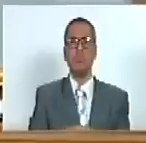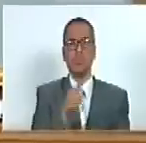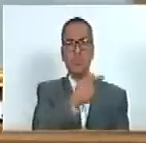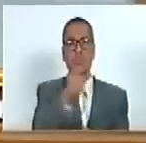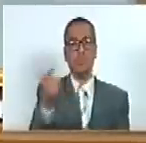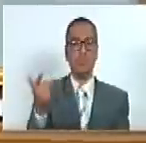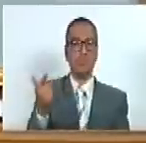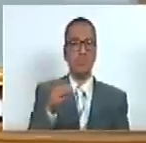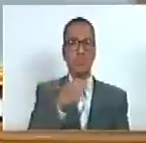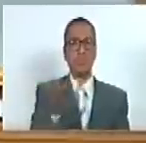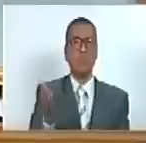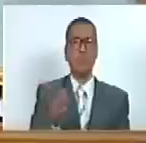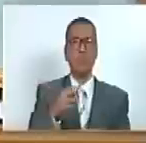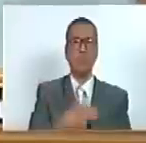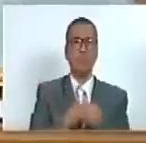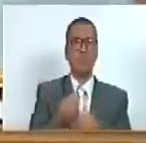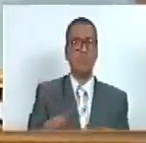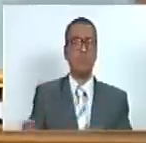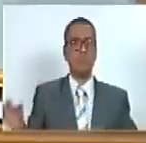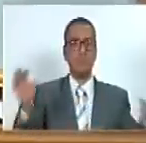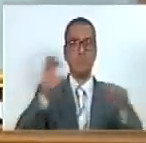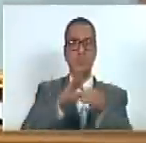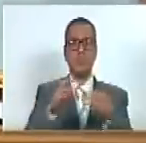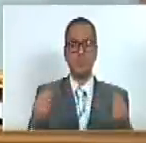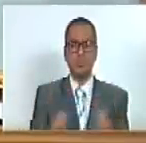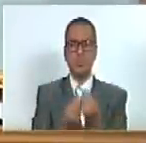¿Ustedes se van a hacer cómplices de esto?